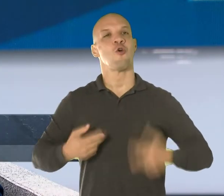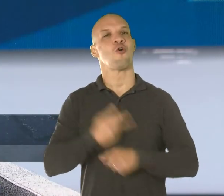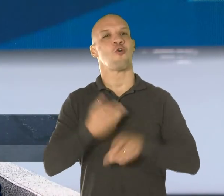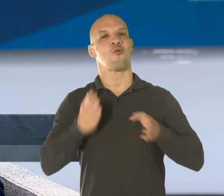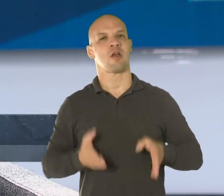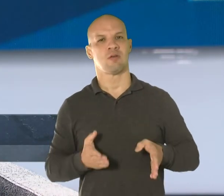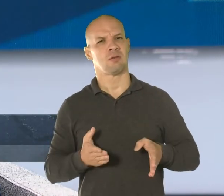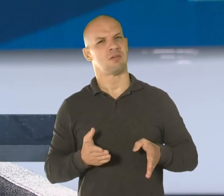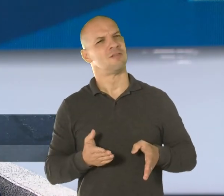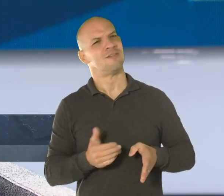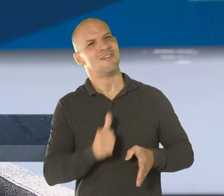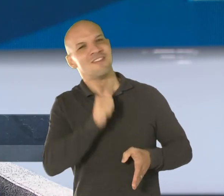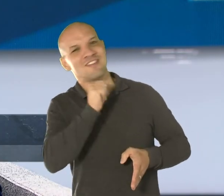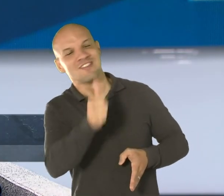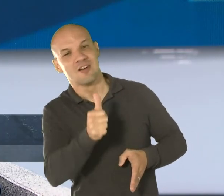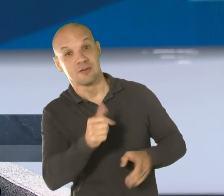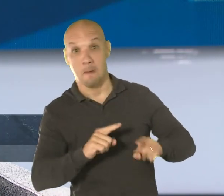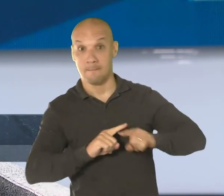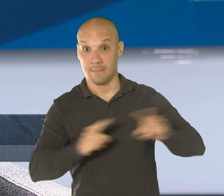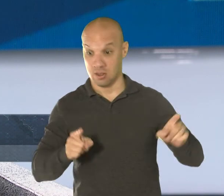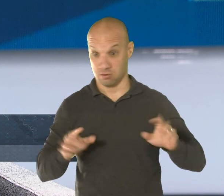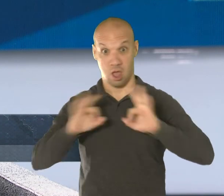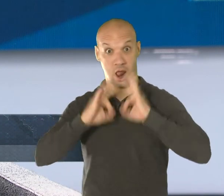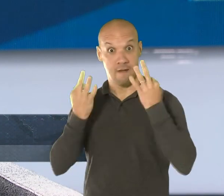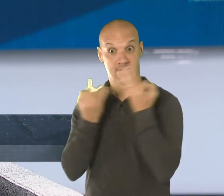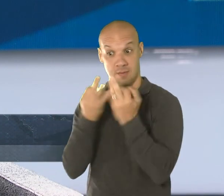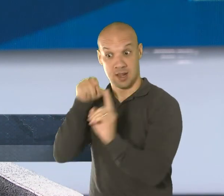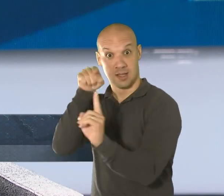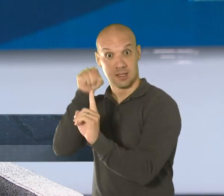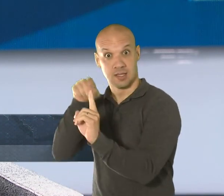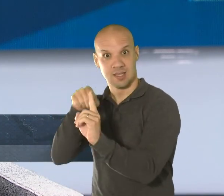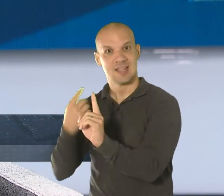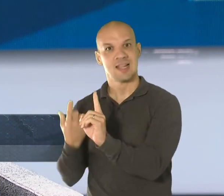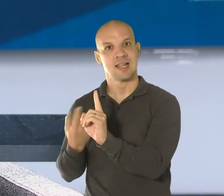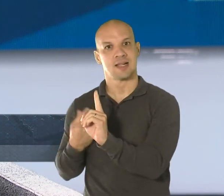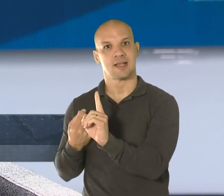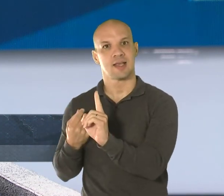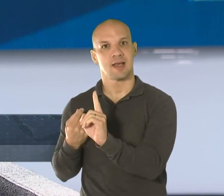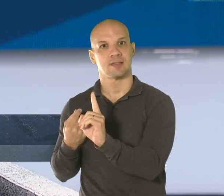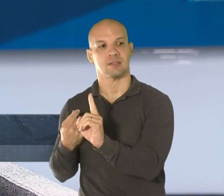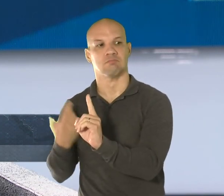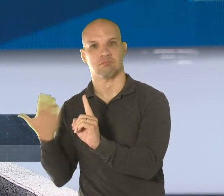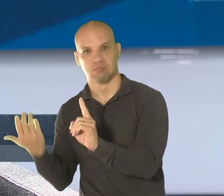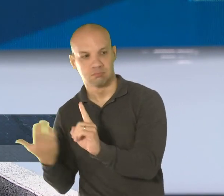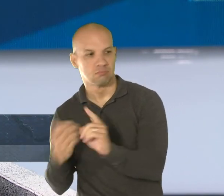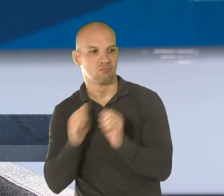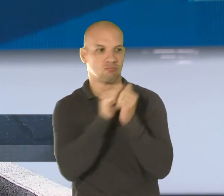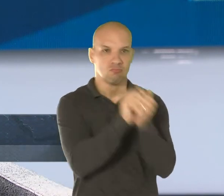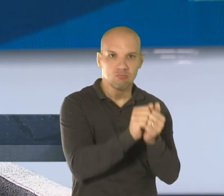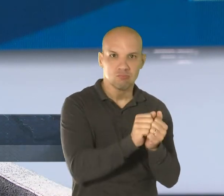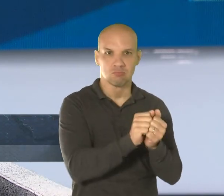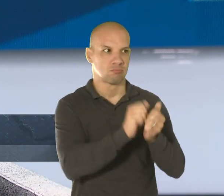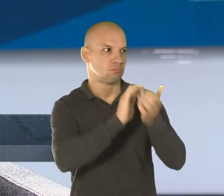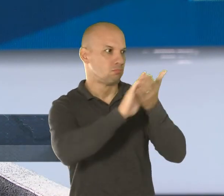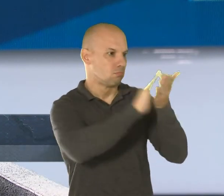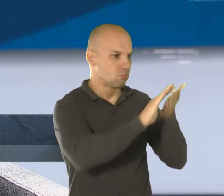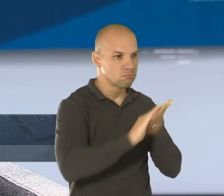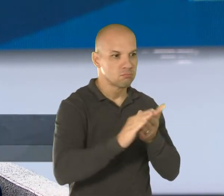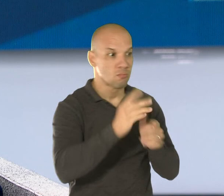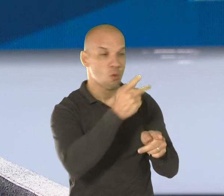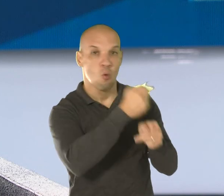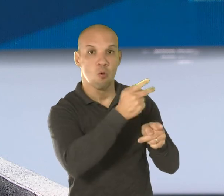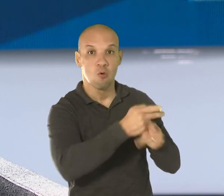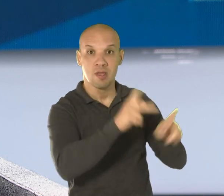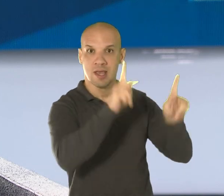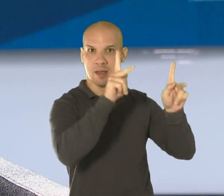simple, cuando hablamos de un cuidador familiar, esa persona que se encarga de las tareas, el acompañamiento y de las necesidades de una persona que